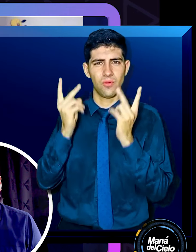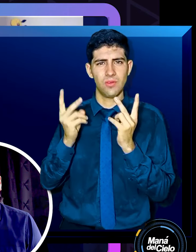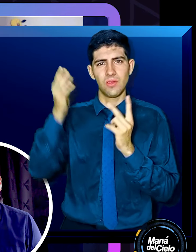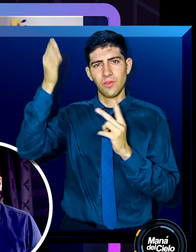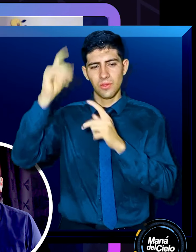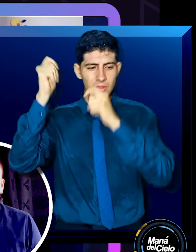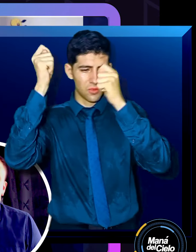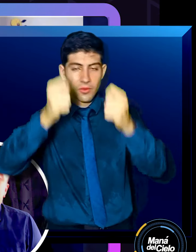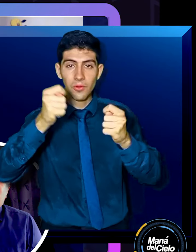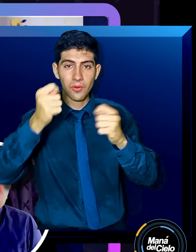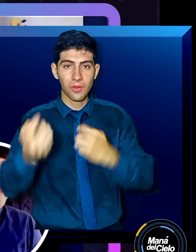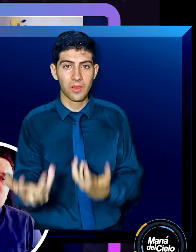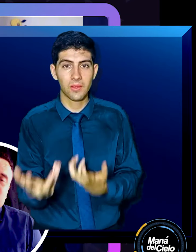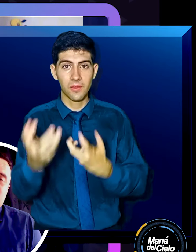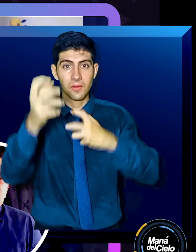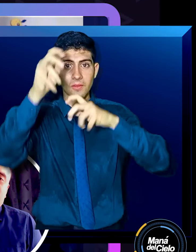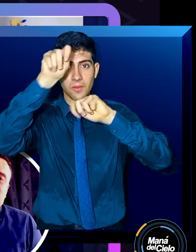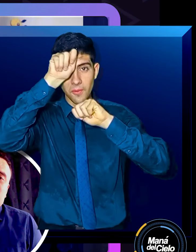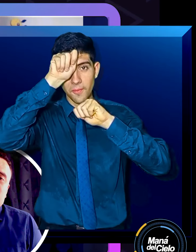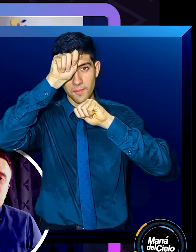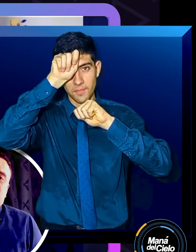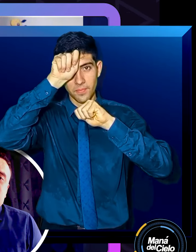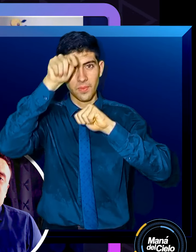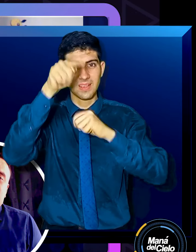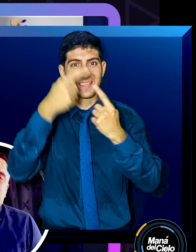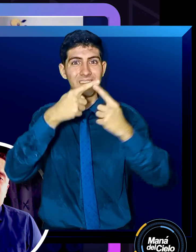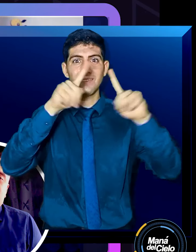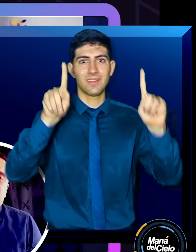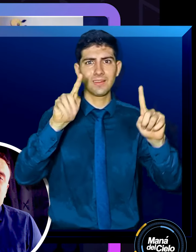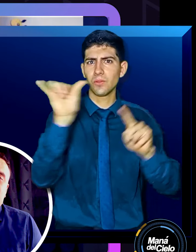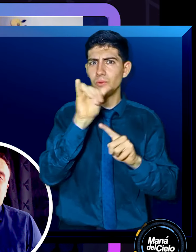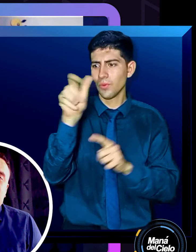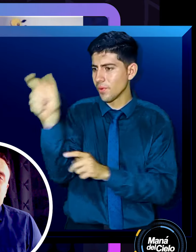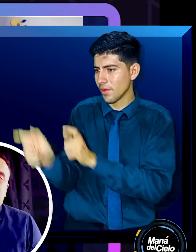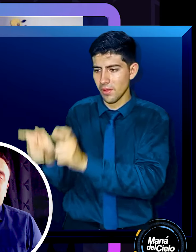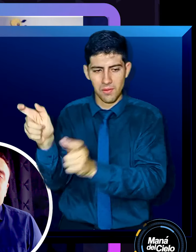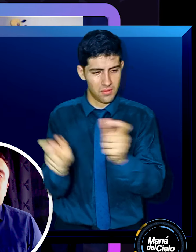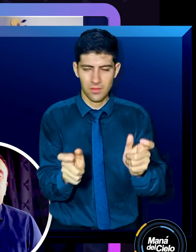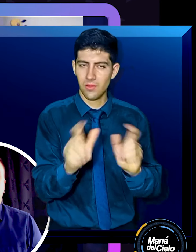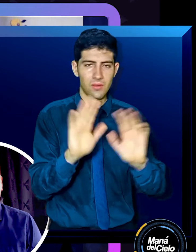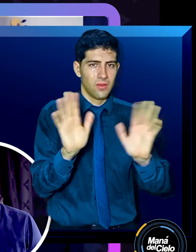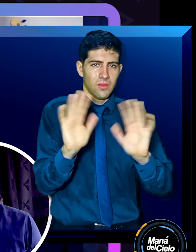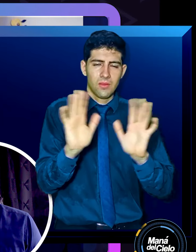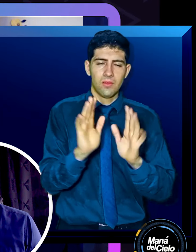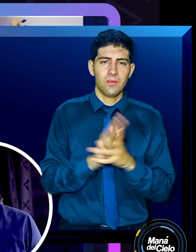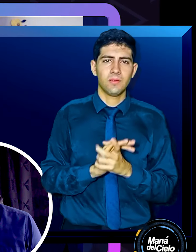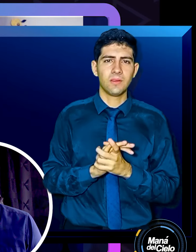los otros. El único que quiso aceptar el cargo de presidente, ¿sabe quién fue?